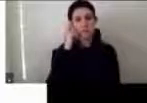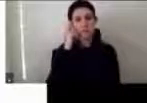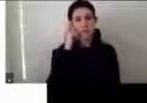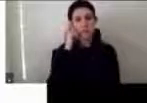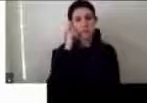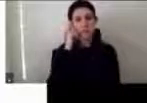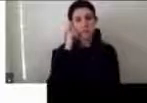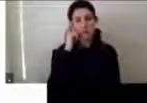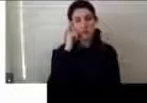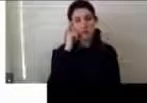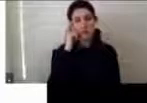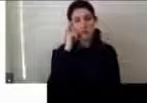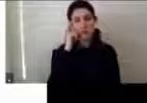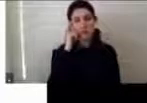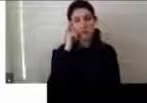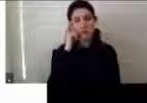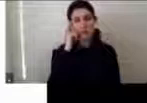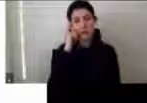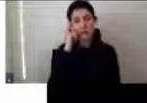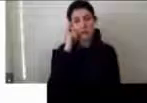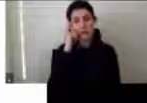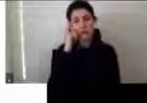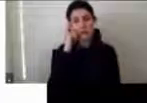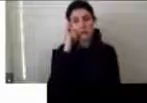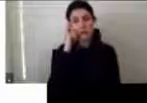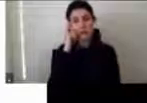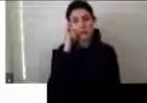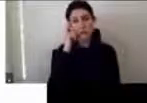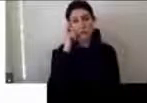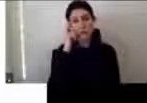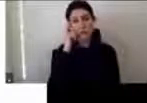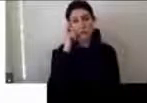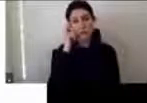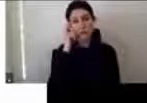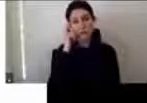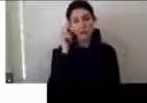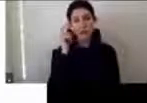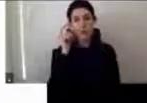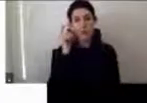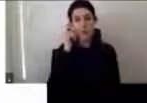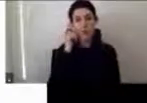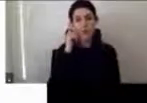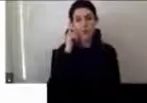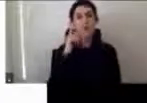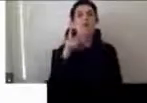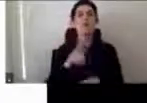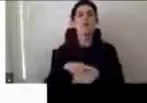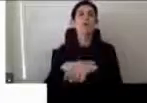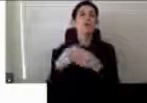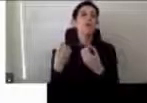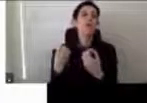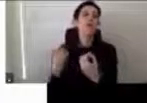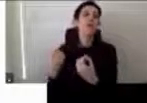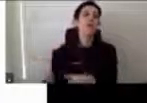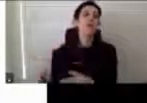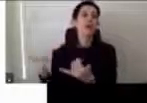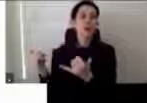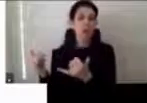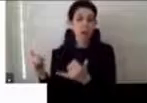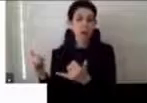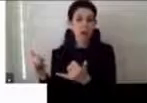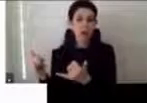solamente, que no es, y más bien dicho, que es pérdida de tiempo jugar